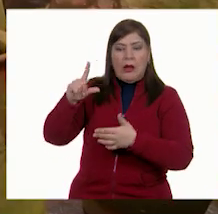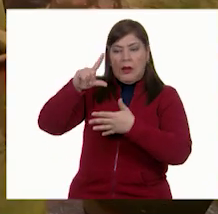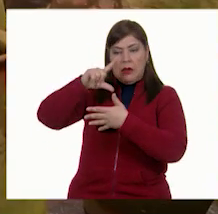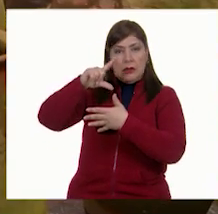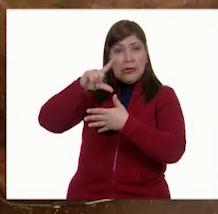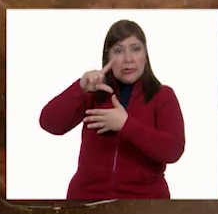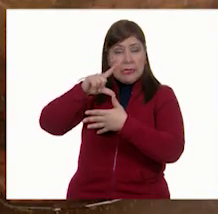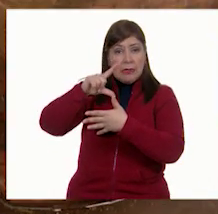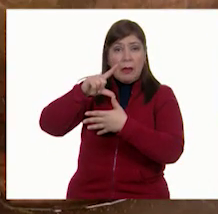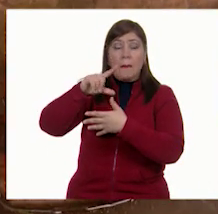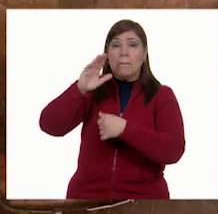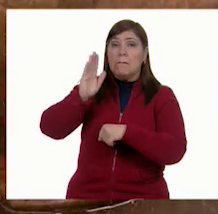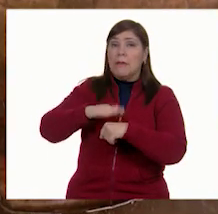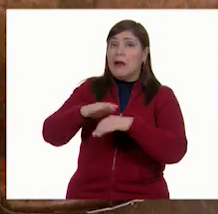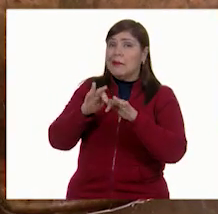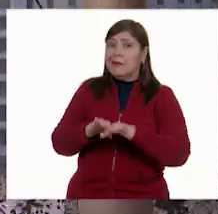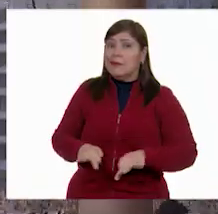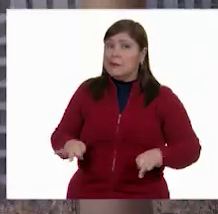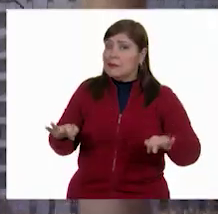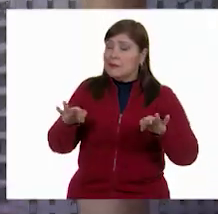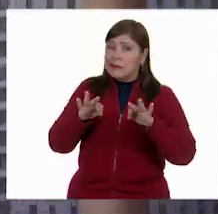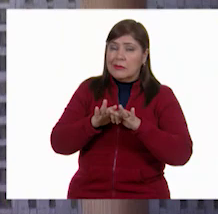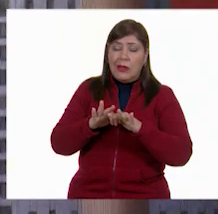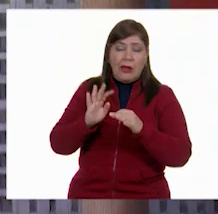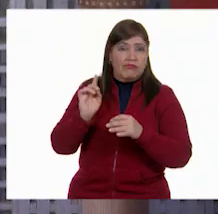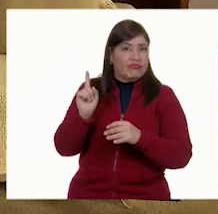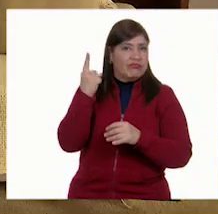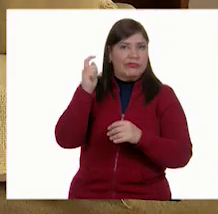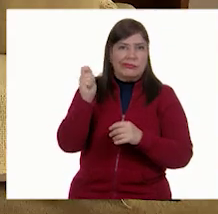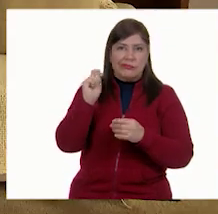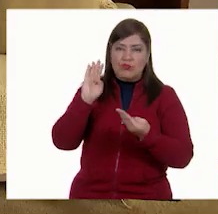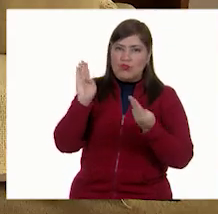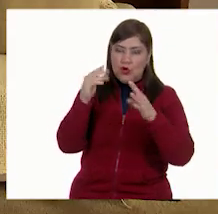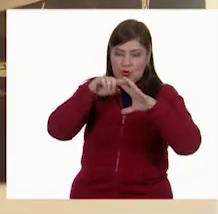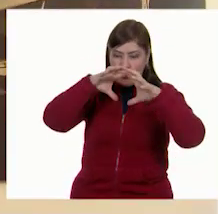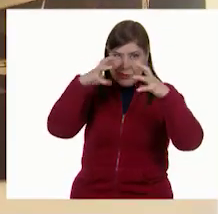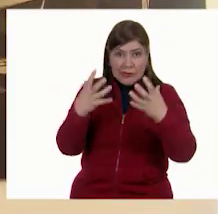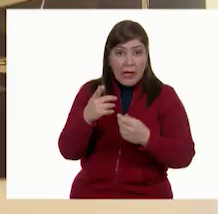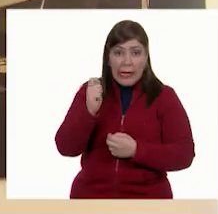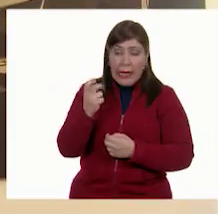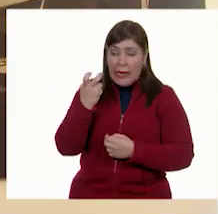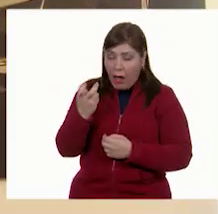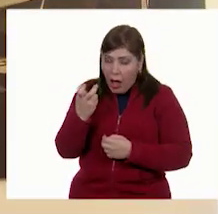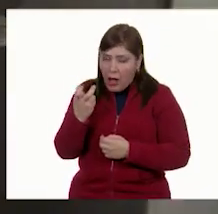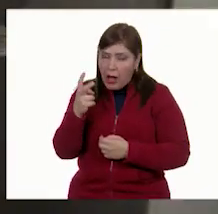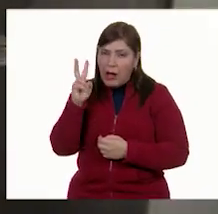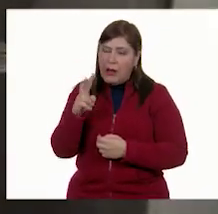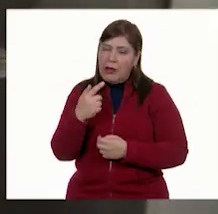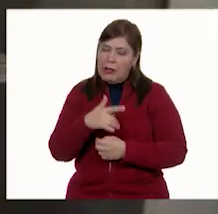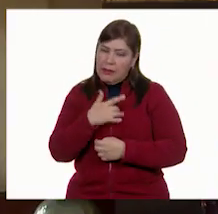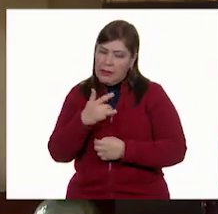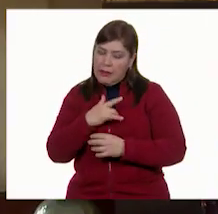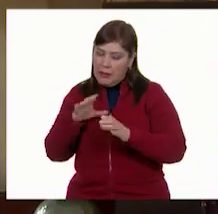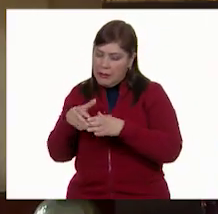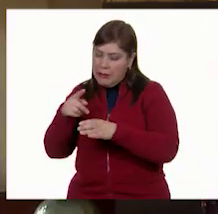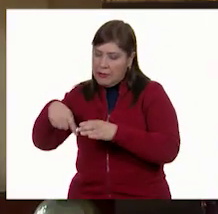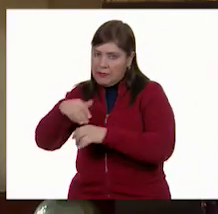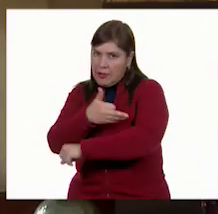latinoamericana más importante del mundo. Entonces, esta sensibilidad que esa familia